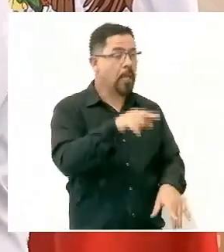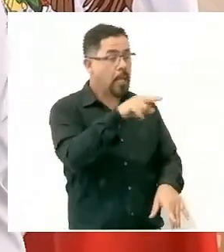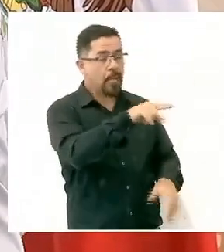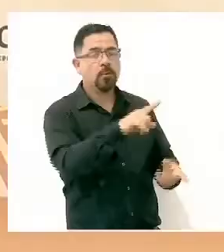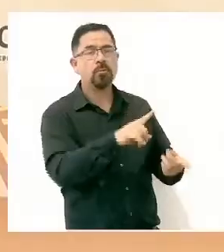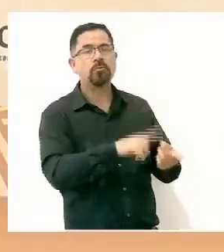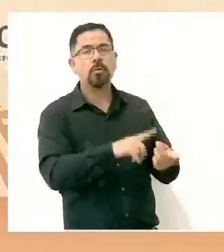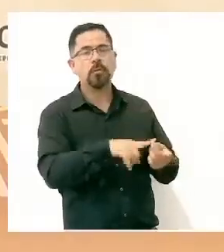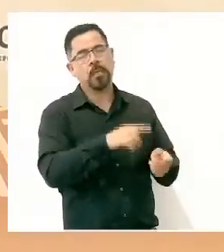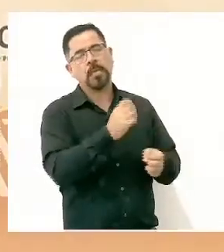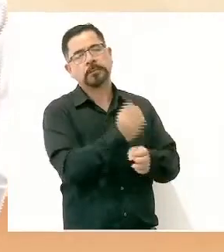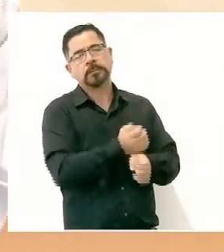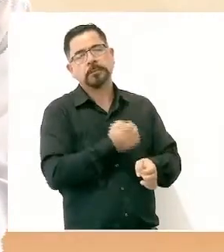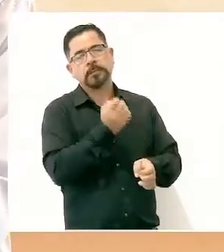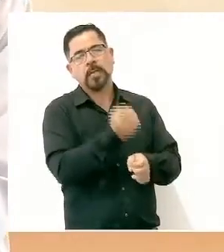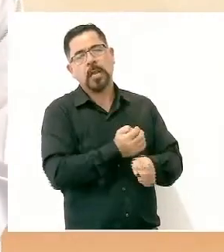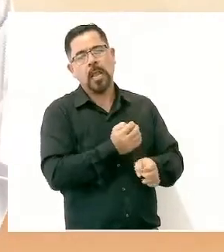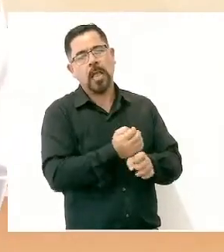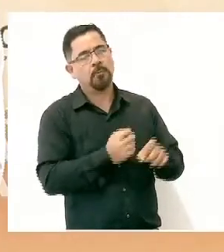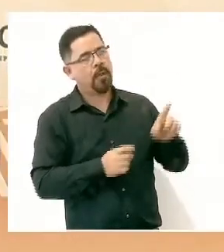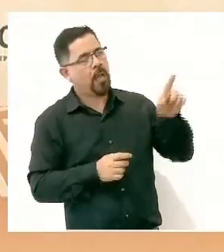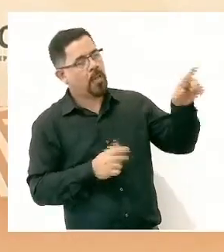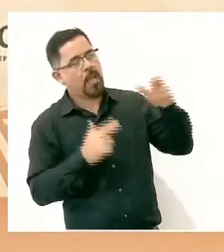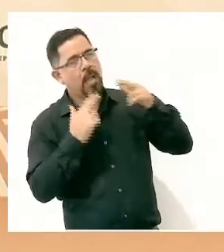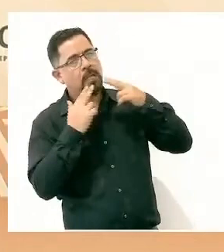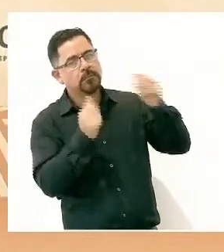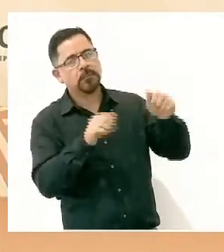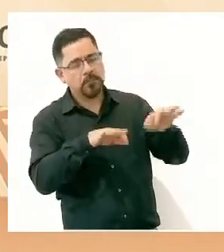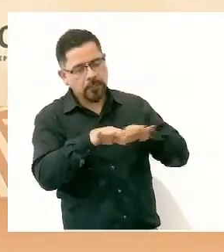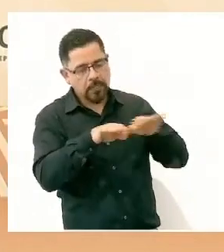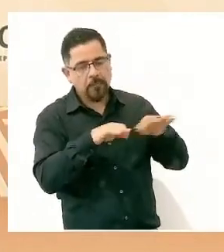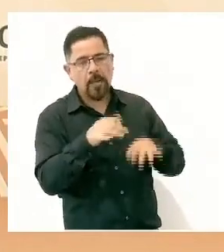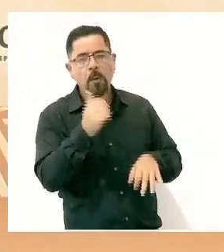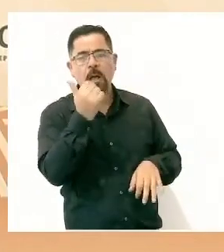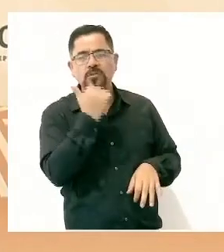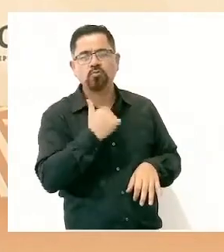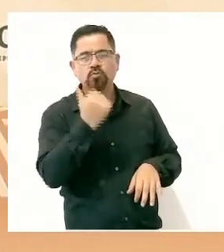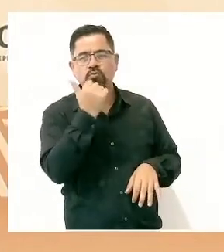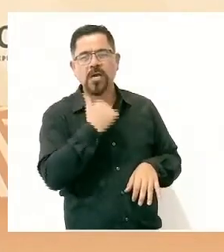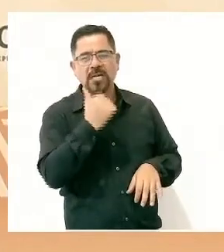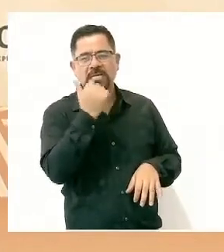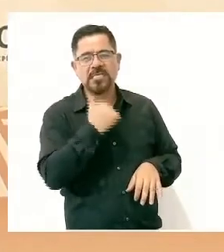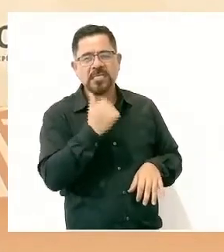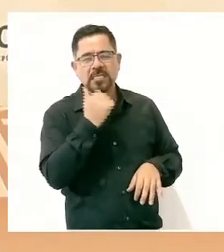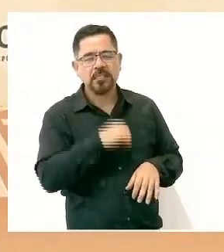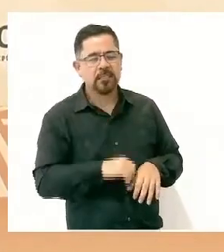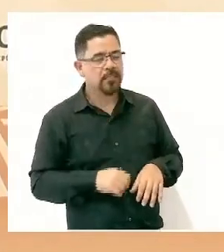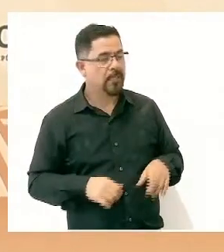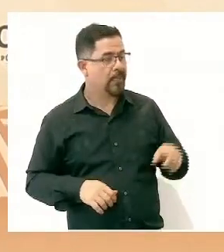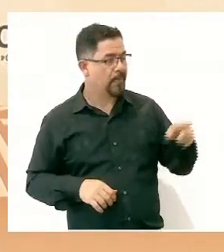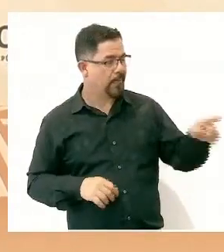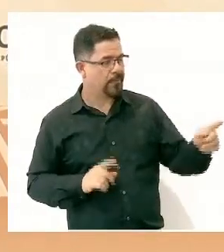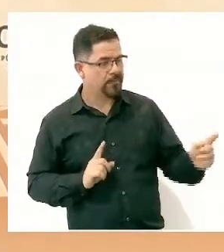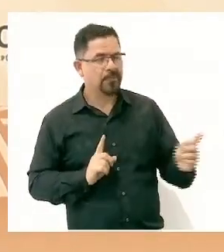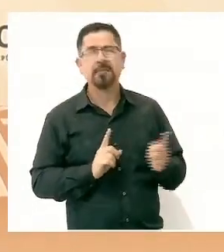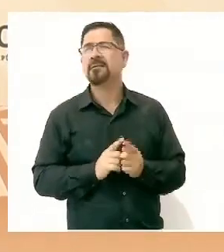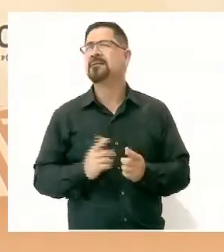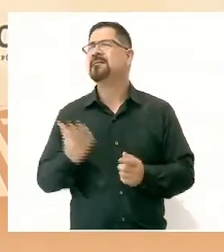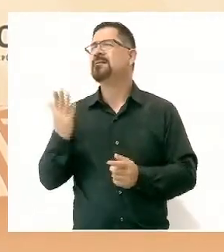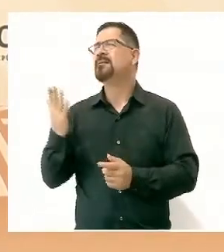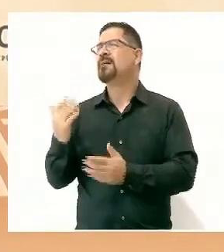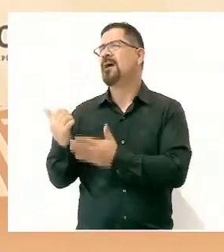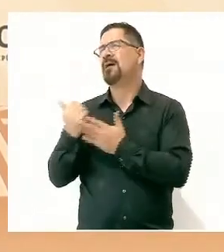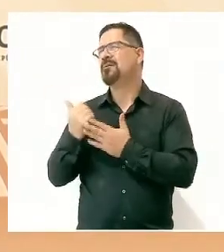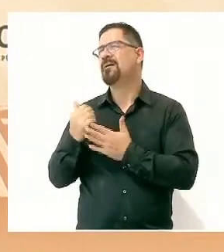esclavos en una hacienda azucarera y le pidieron que los